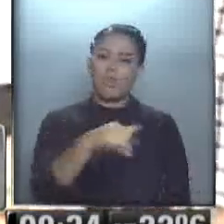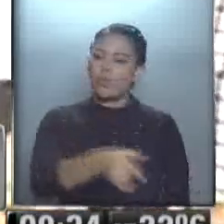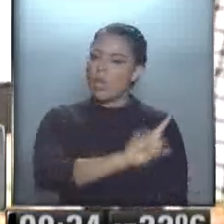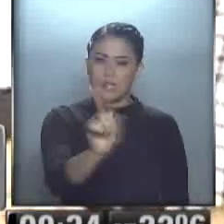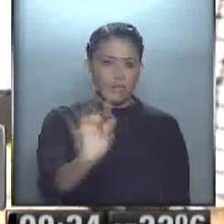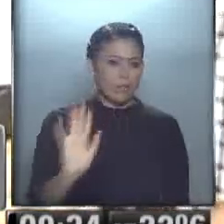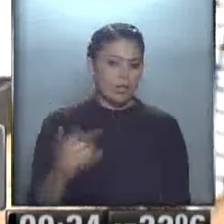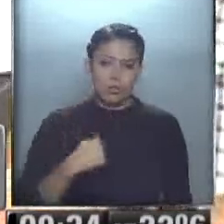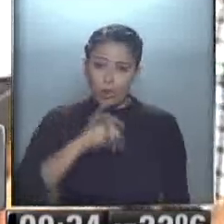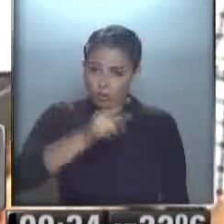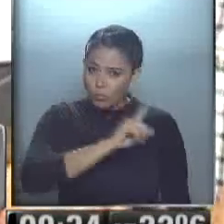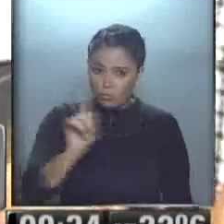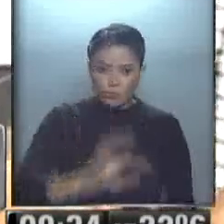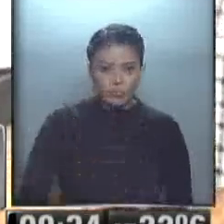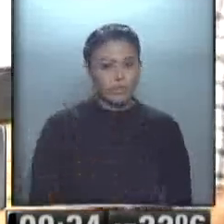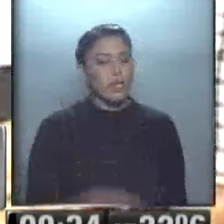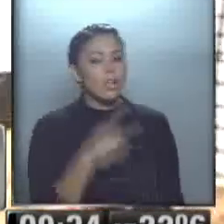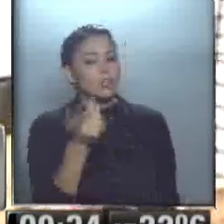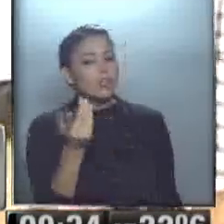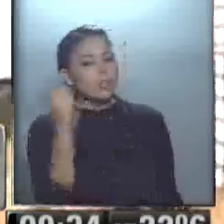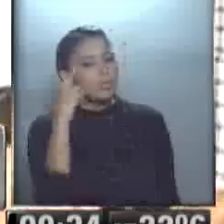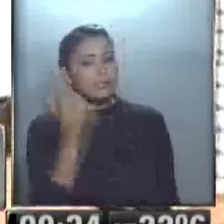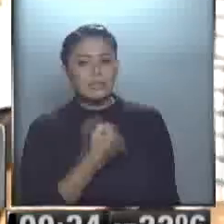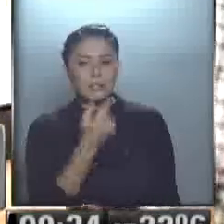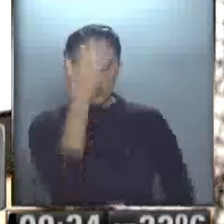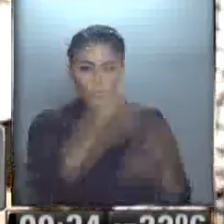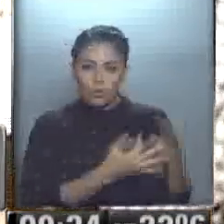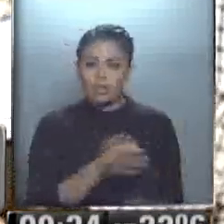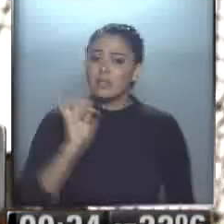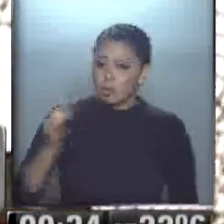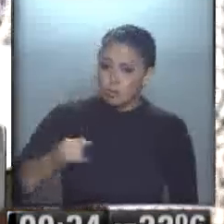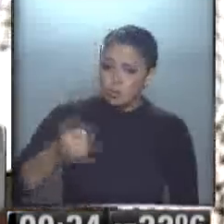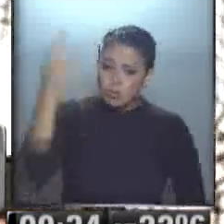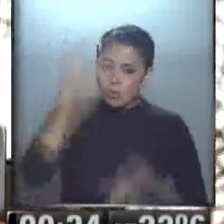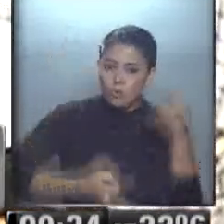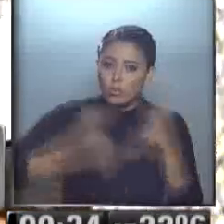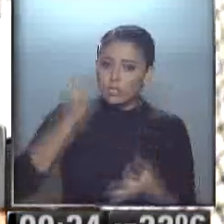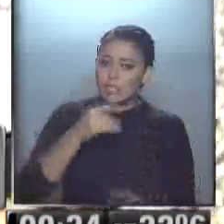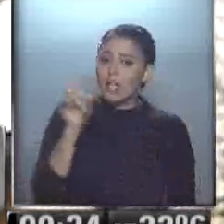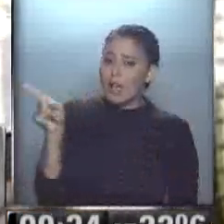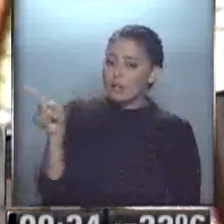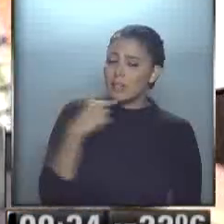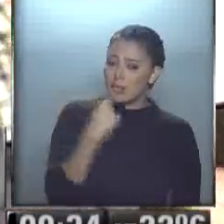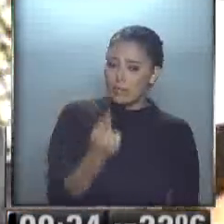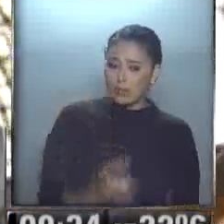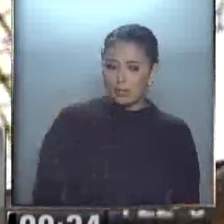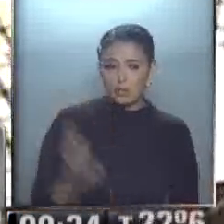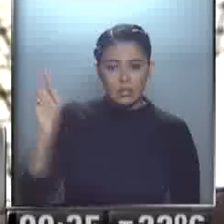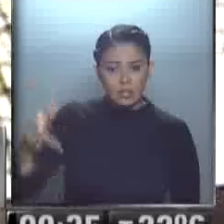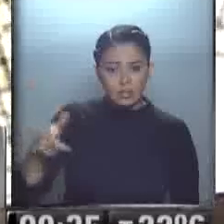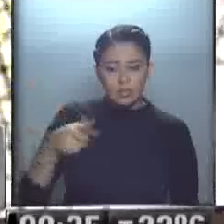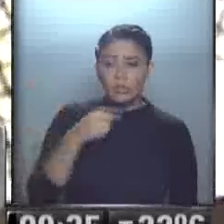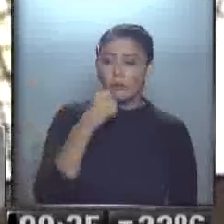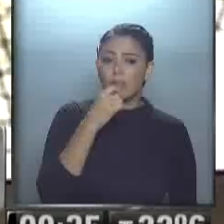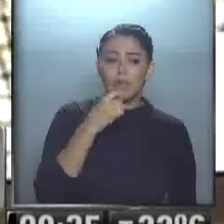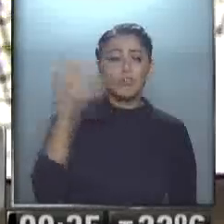no lo acepto, no. Juan, las expectativas son de justicia. De justicia, totalmente de justicia, así como dice ella. Estos comentarios